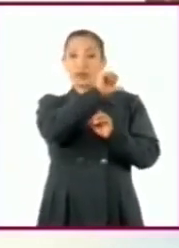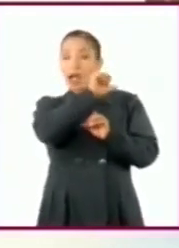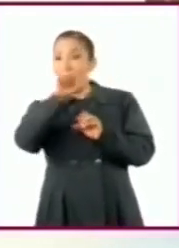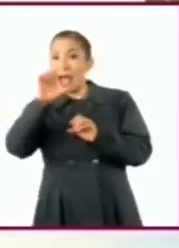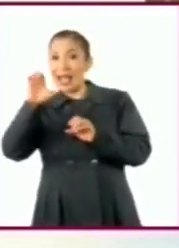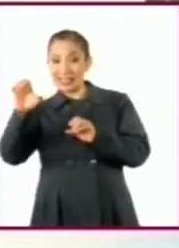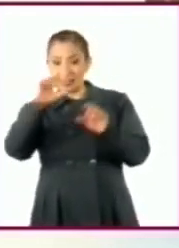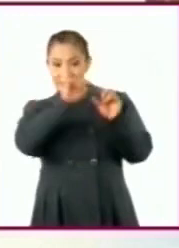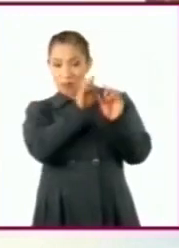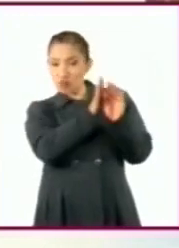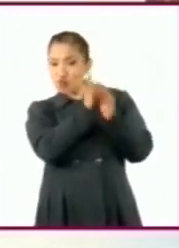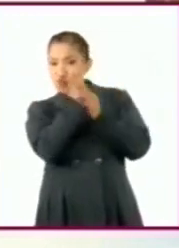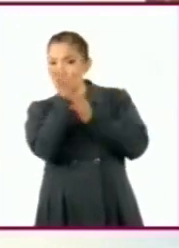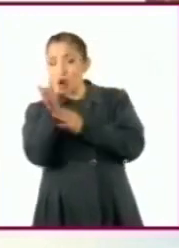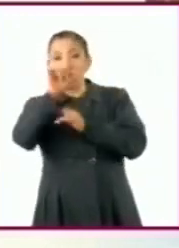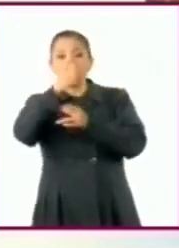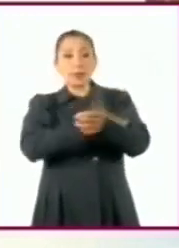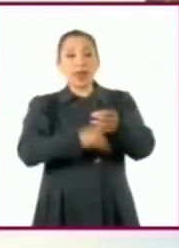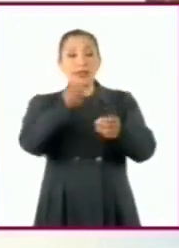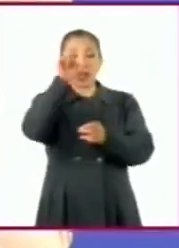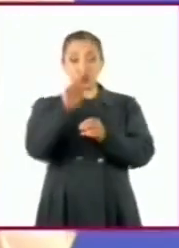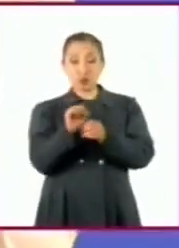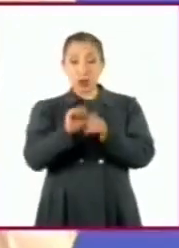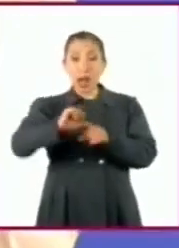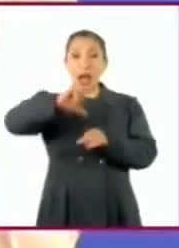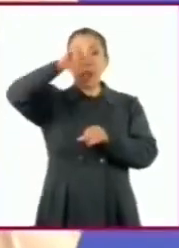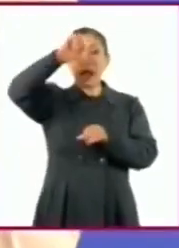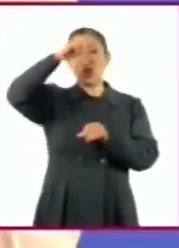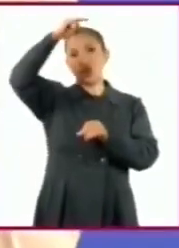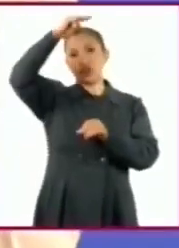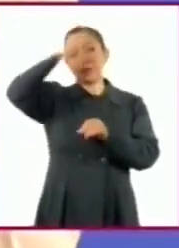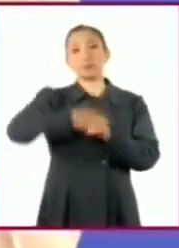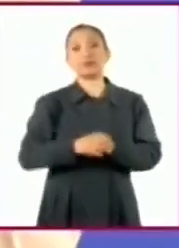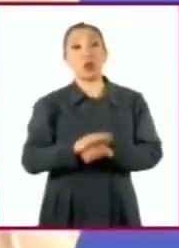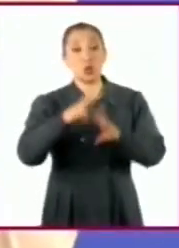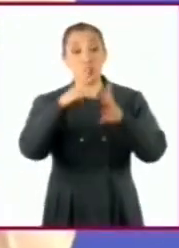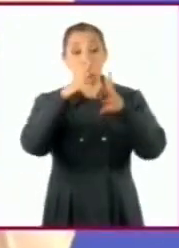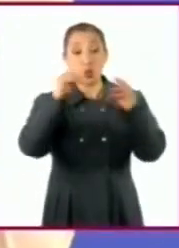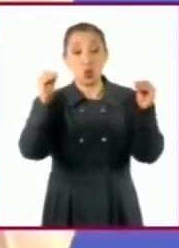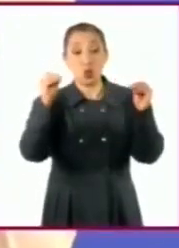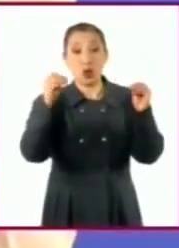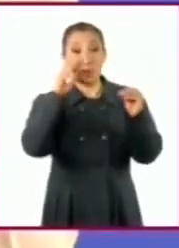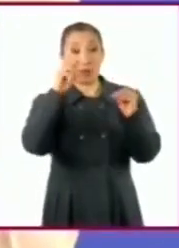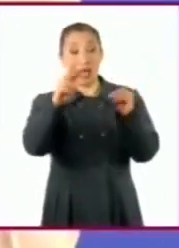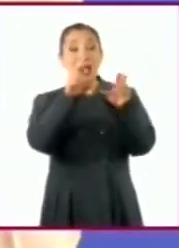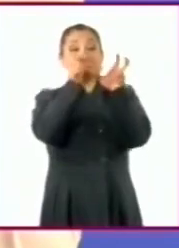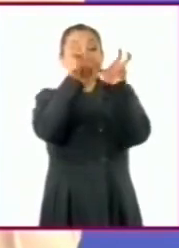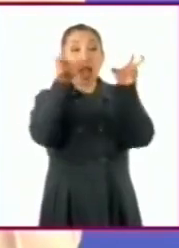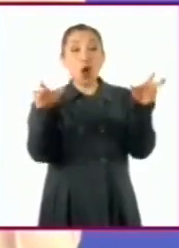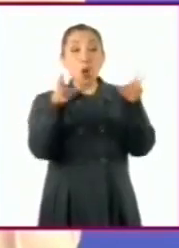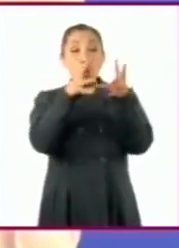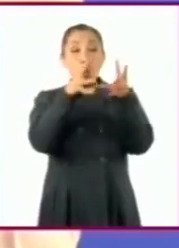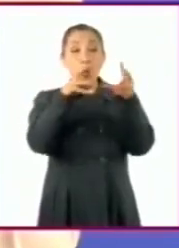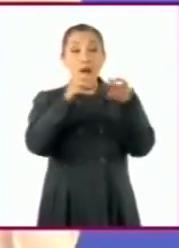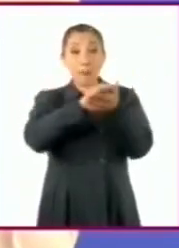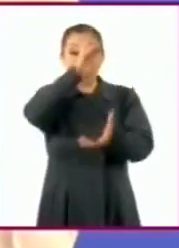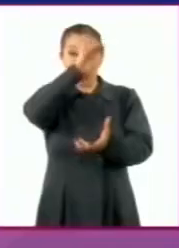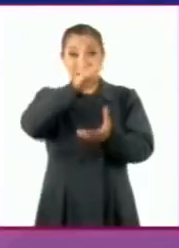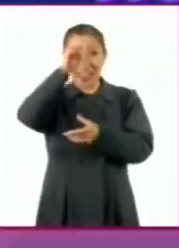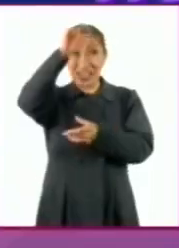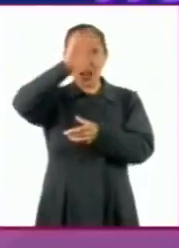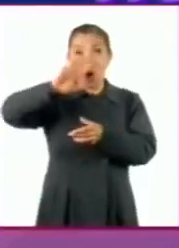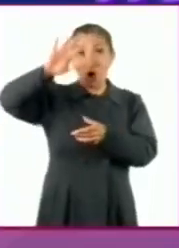y luego uno más tardío de sur a norte. Al desaparecer los casquetes glaciares que cubrían parte de